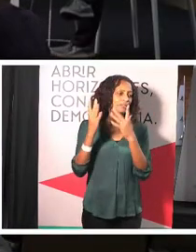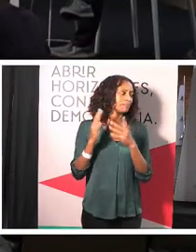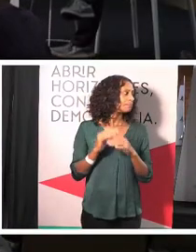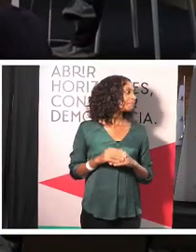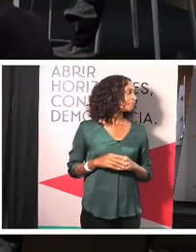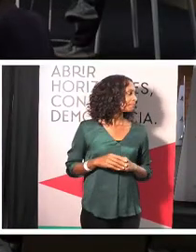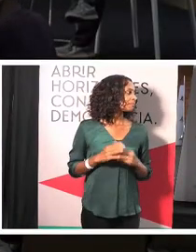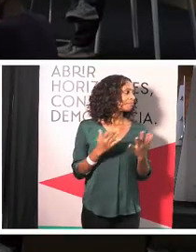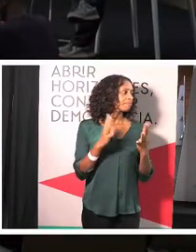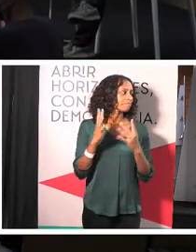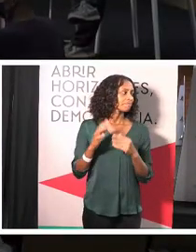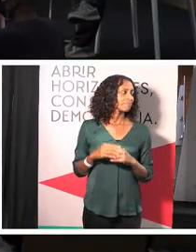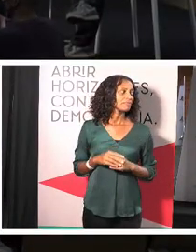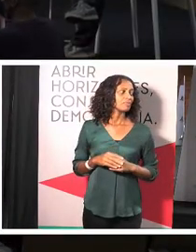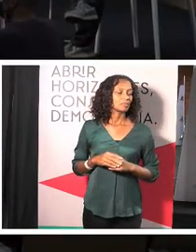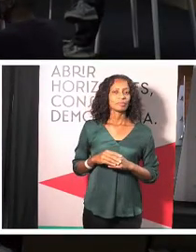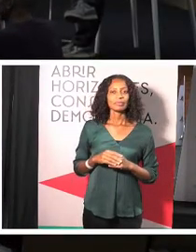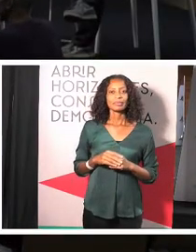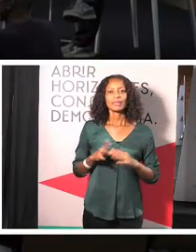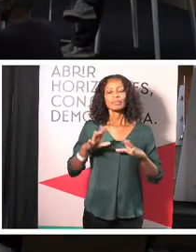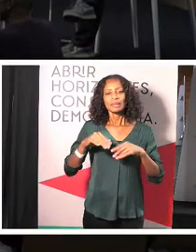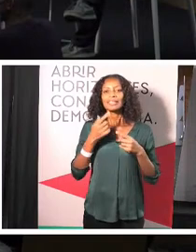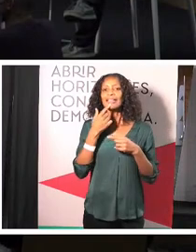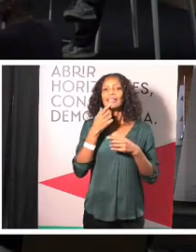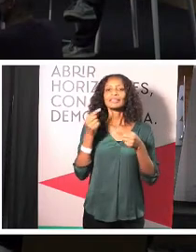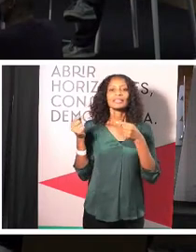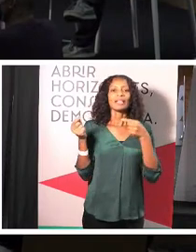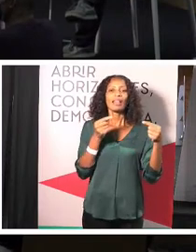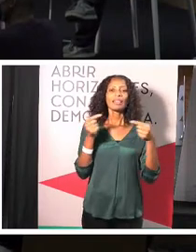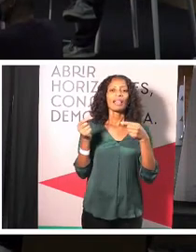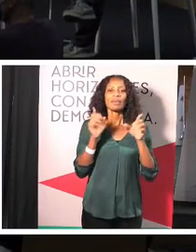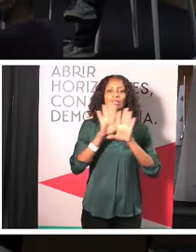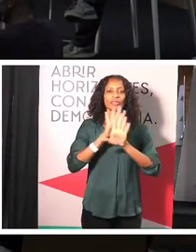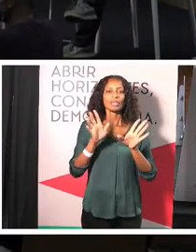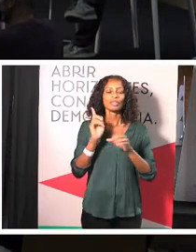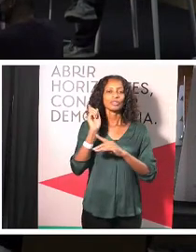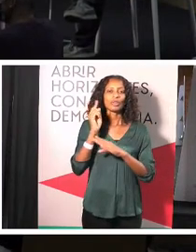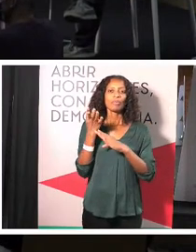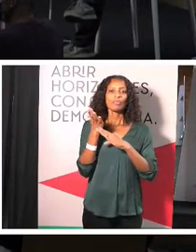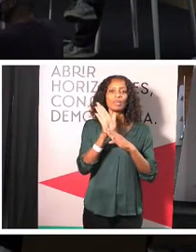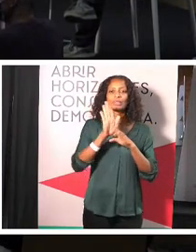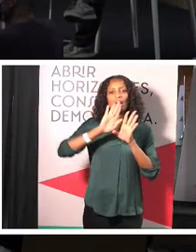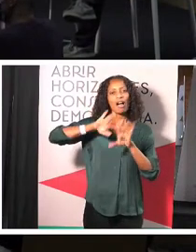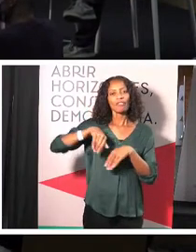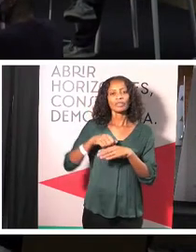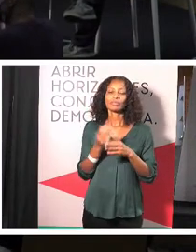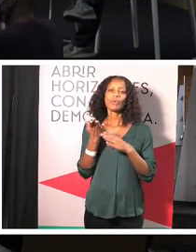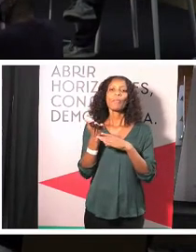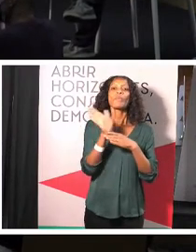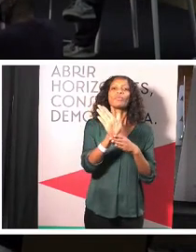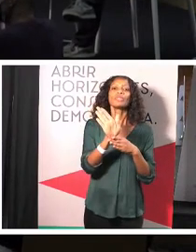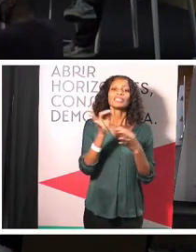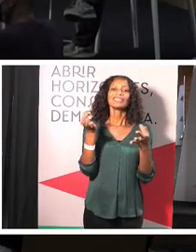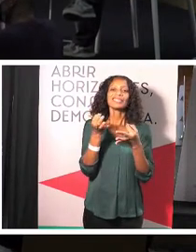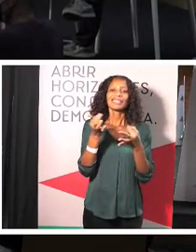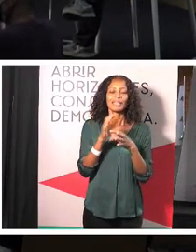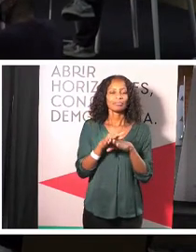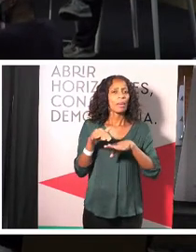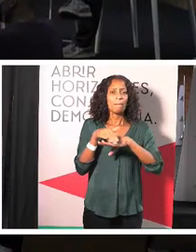bueno. Vale, pues si no hay debate, entonces simplemente me decían que algo propositivo al final. Bueno, pues ¿qué sería lo propositivo? Pues